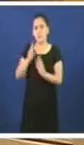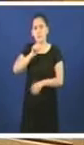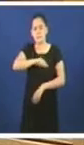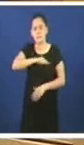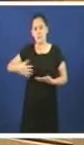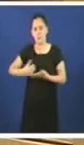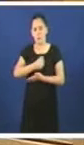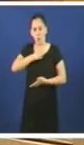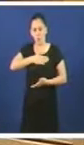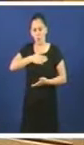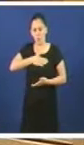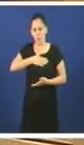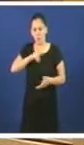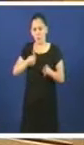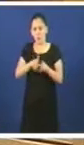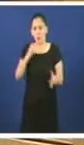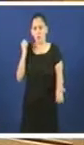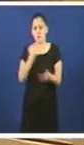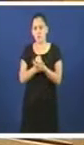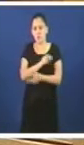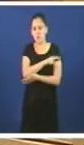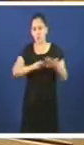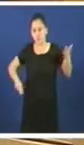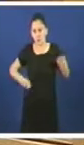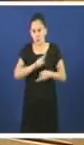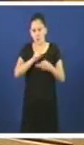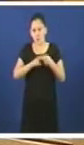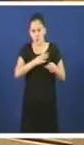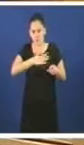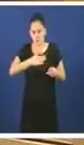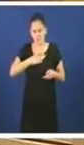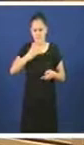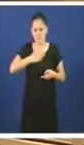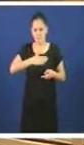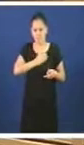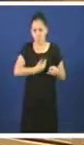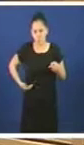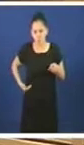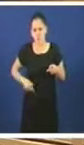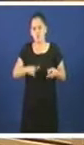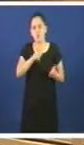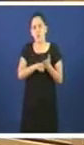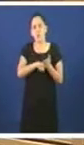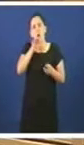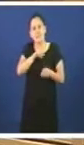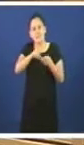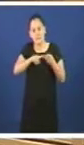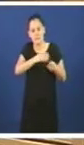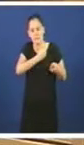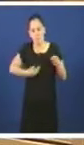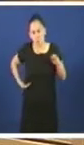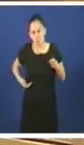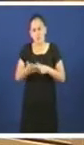apropiarse de dos símbolos de galicia quieren apropiarse la lingua galega quieren apropiarse de a bandeira y ahora